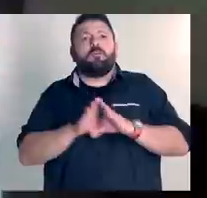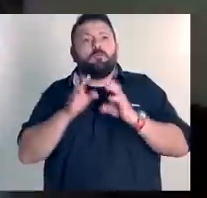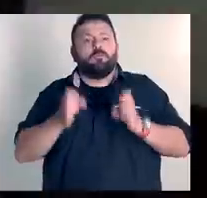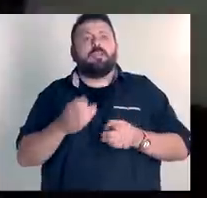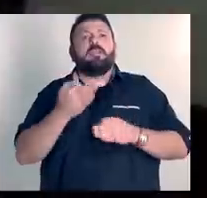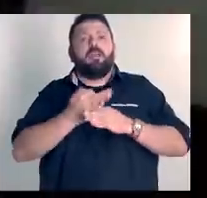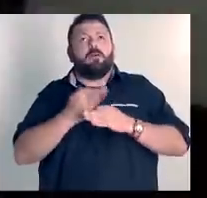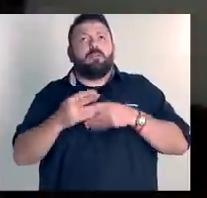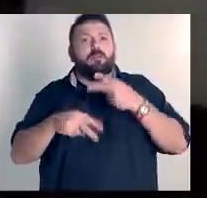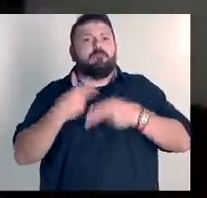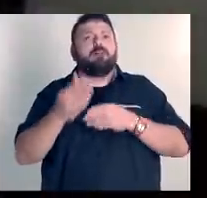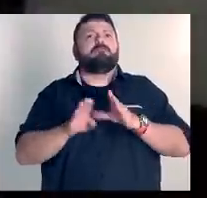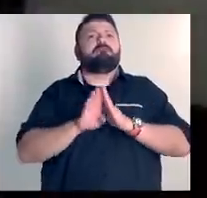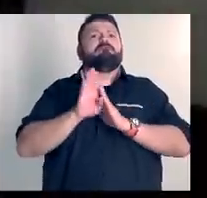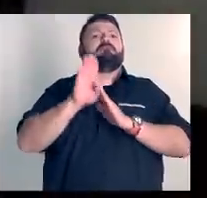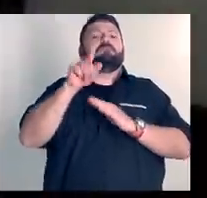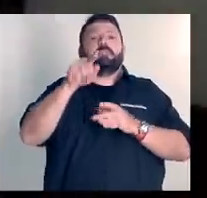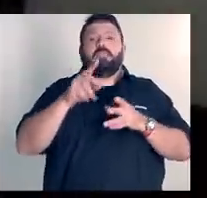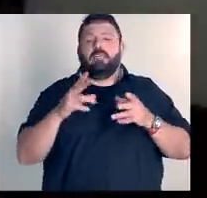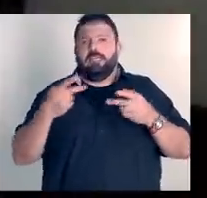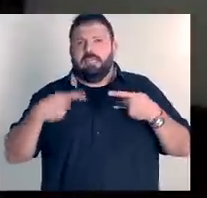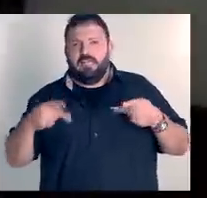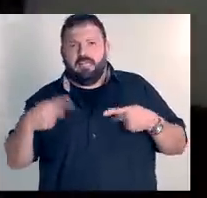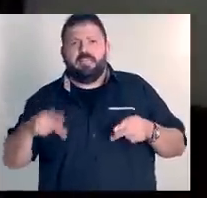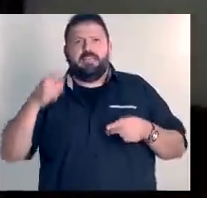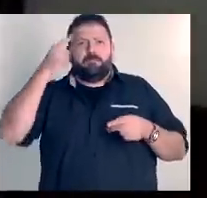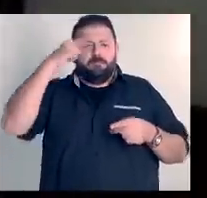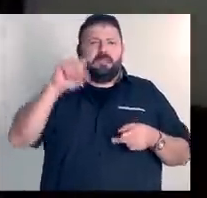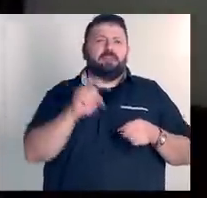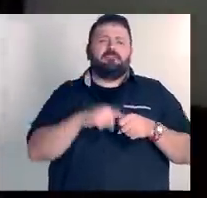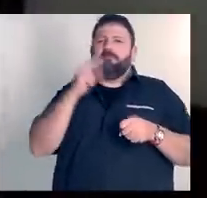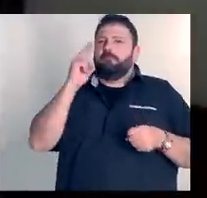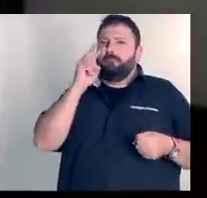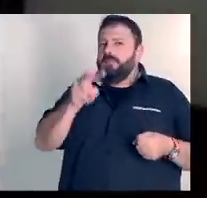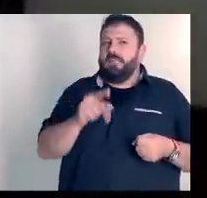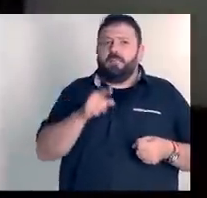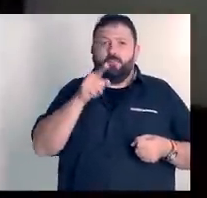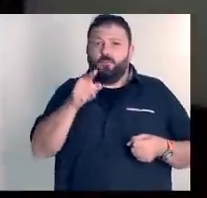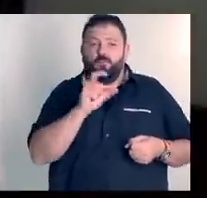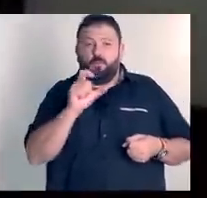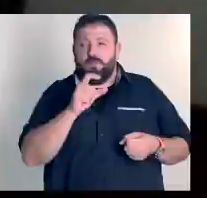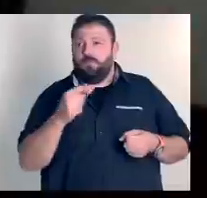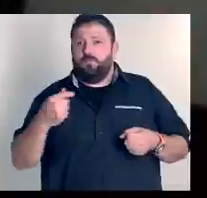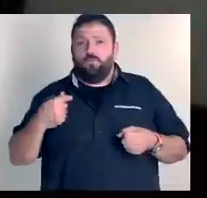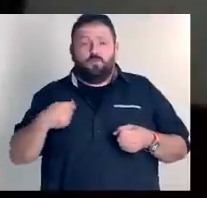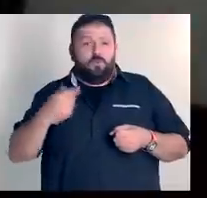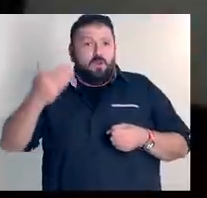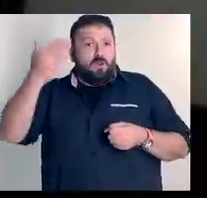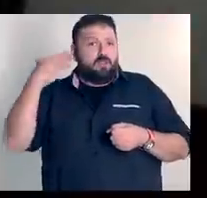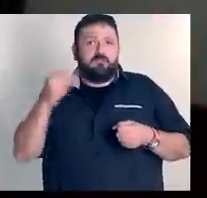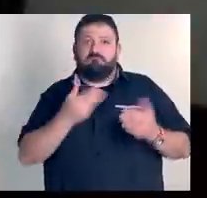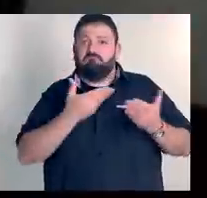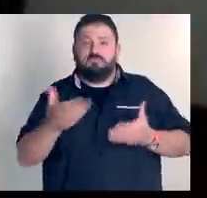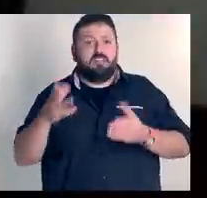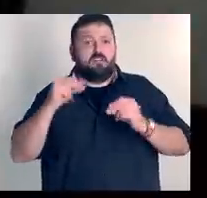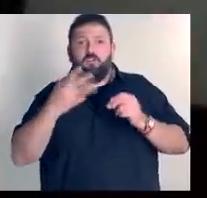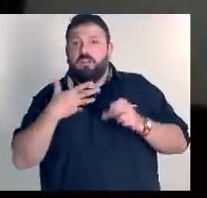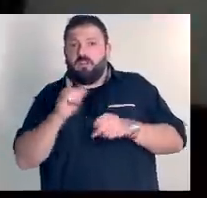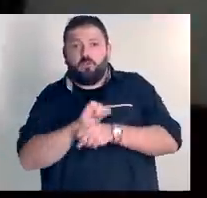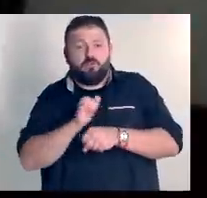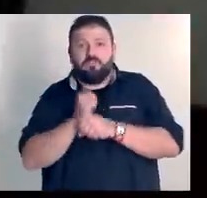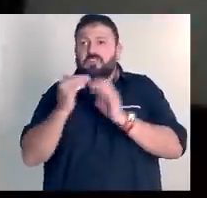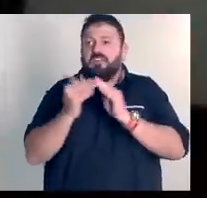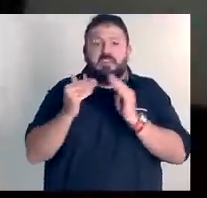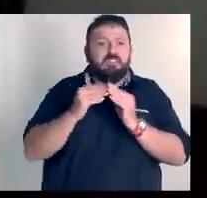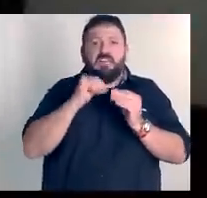vas? Cuando yo platicaba con la gente de para afiliarla, le decía, mira, cuando Pepe y yo llegamos sin carro, sin trabajo, sin casa, pero en esta casa que estamos